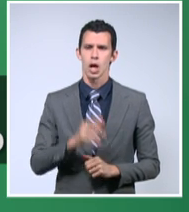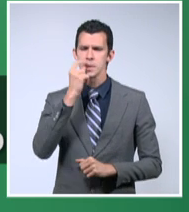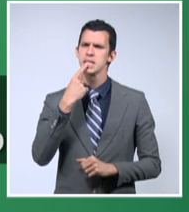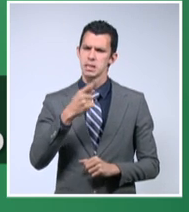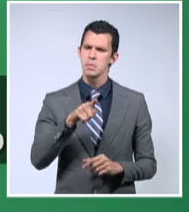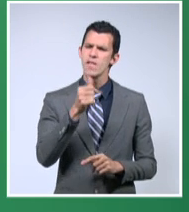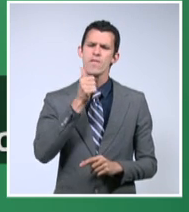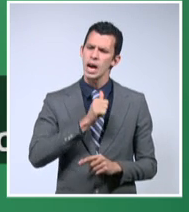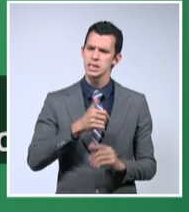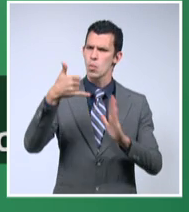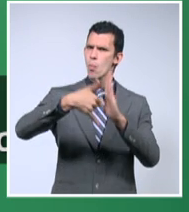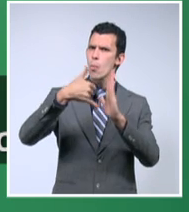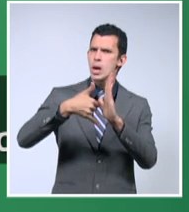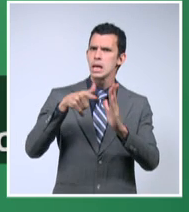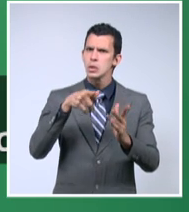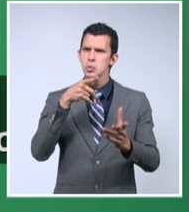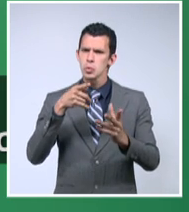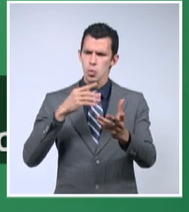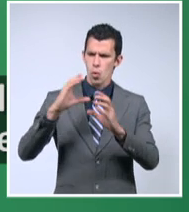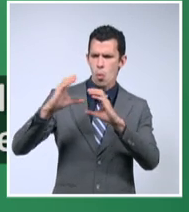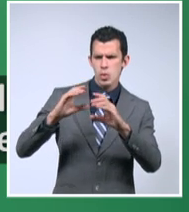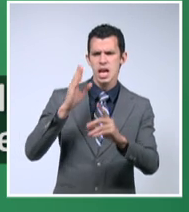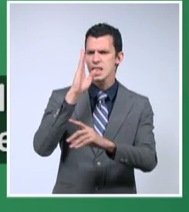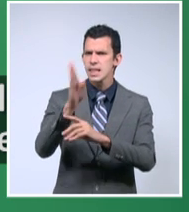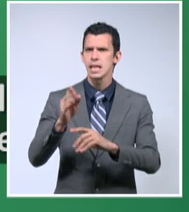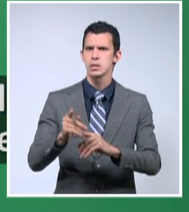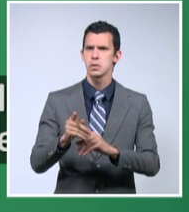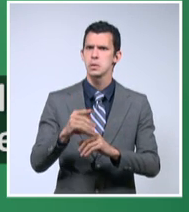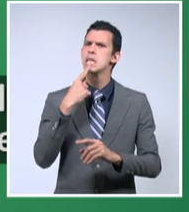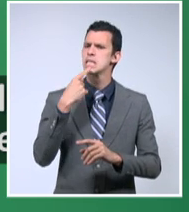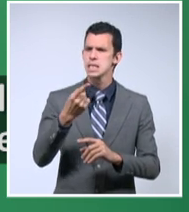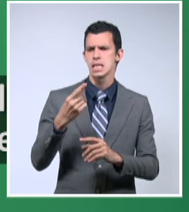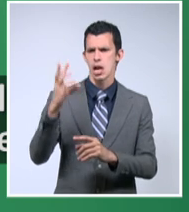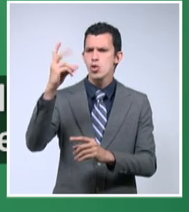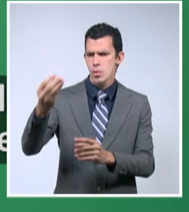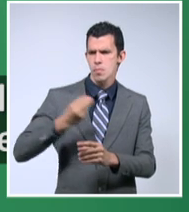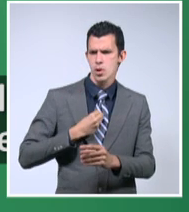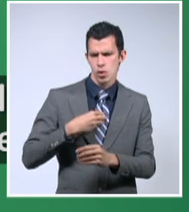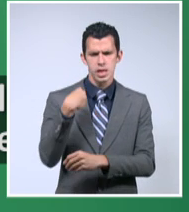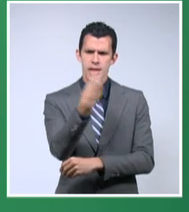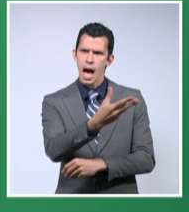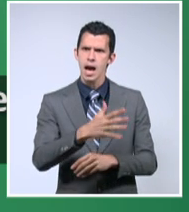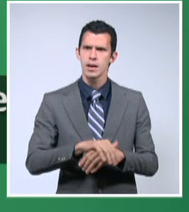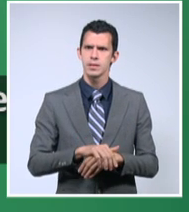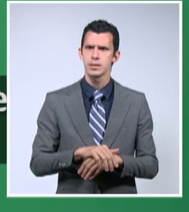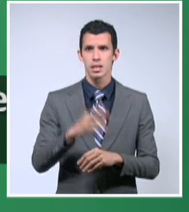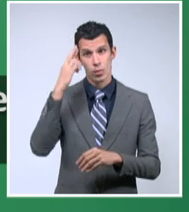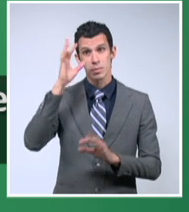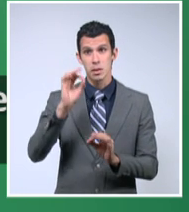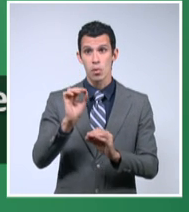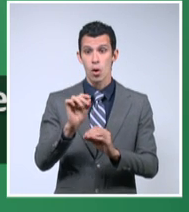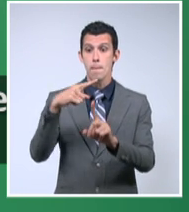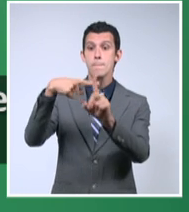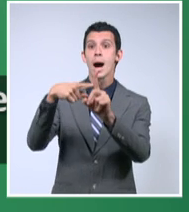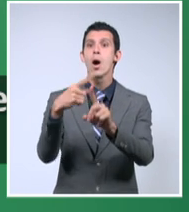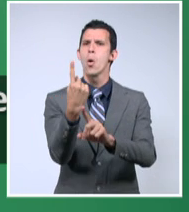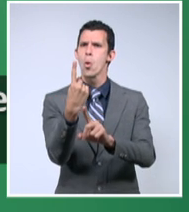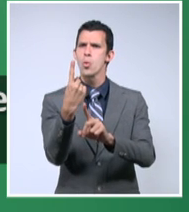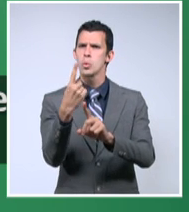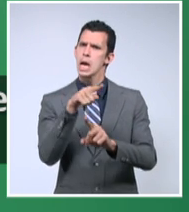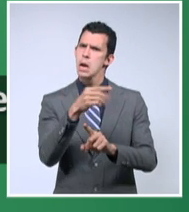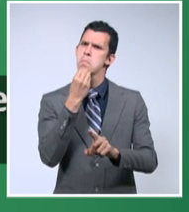le expliques tú mejor. Está bien. Si quieres darle mi número, dile que me escriba. Darle mi número con el 1 adelante y que me escriba. Y que